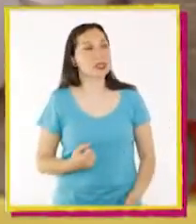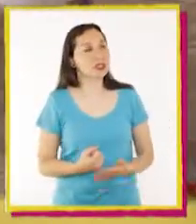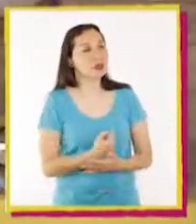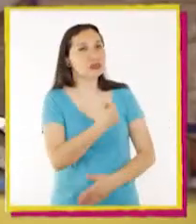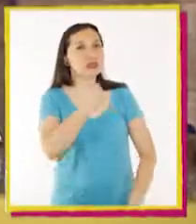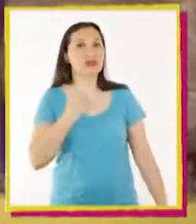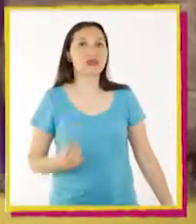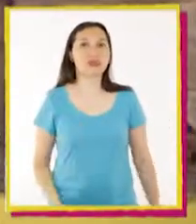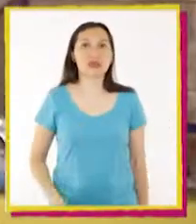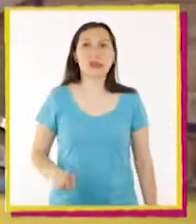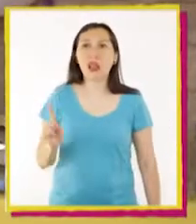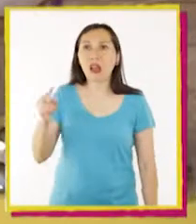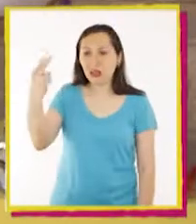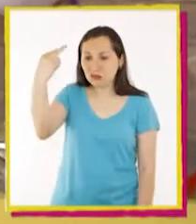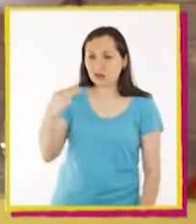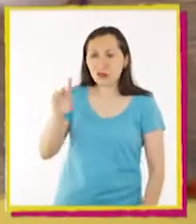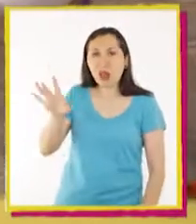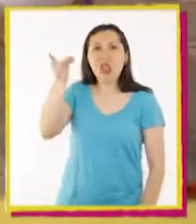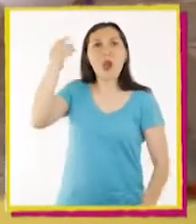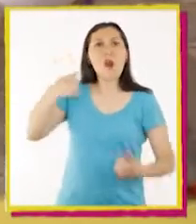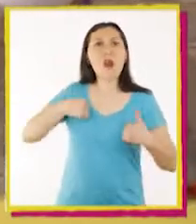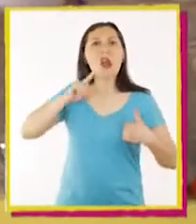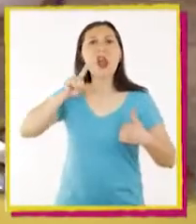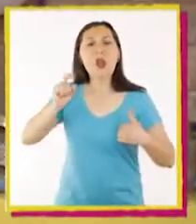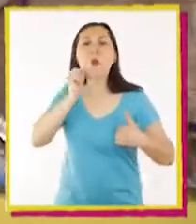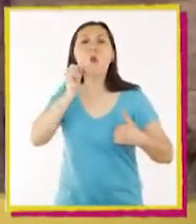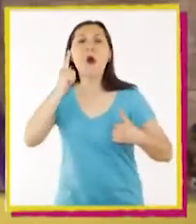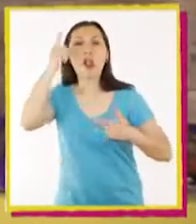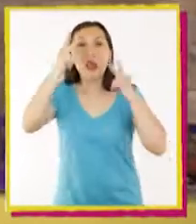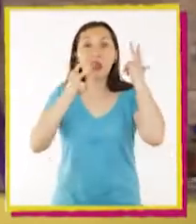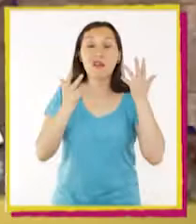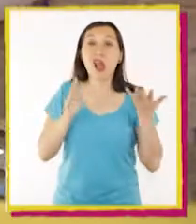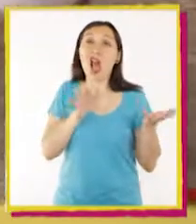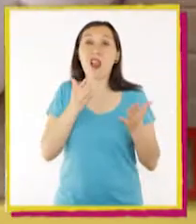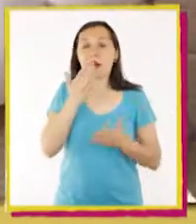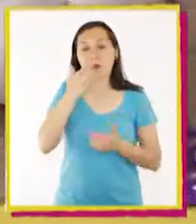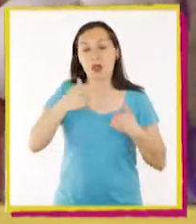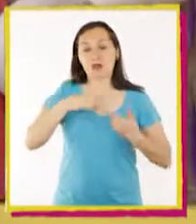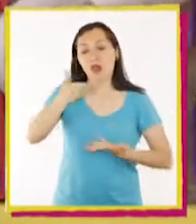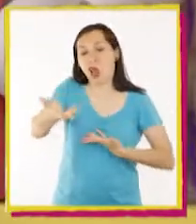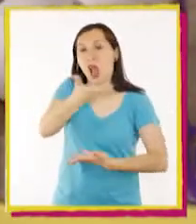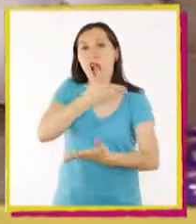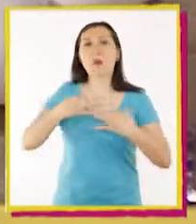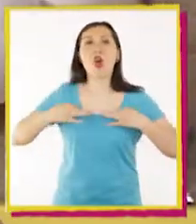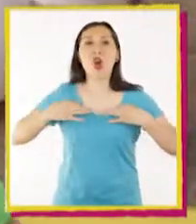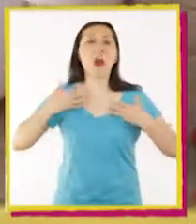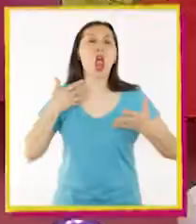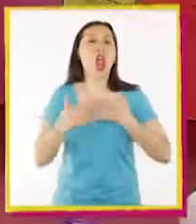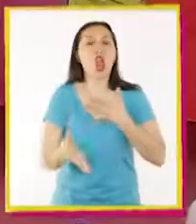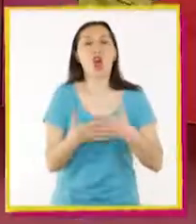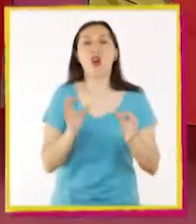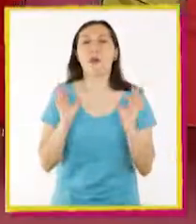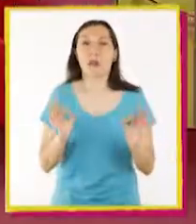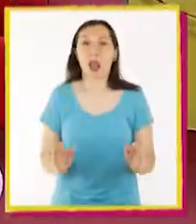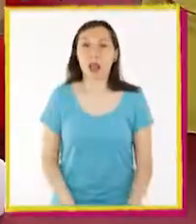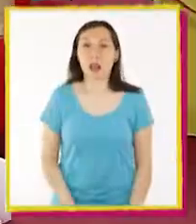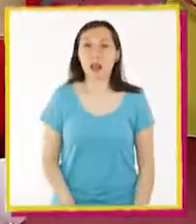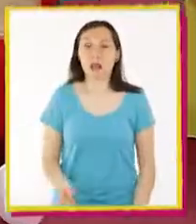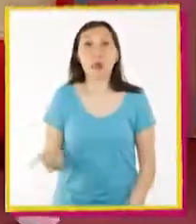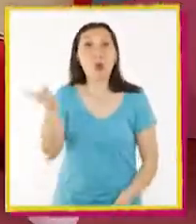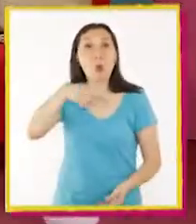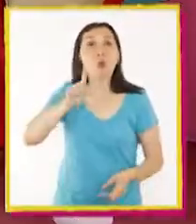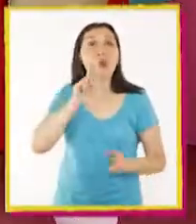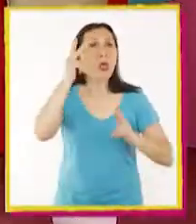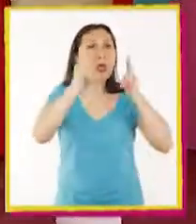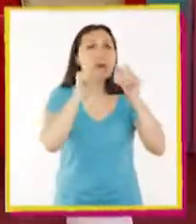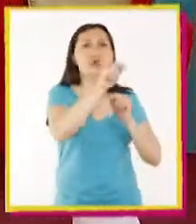Pucha. Tampoco reconoció mi disfraz. Tal vez mejor que me cambie y me ponga ropa normal. Pero